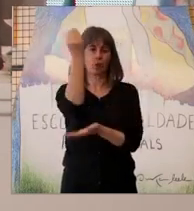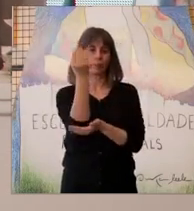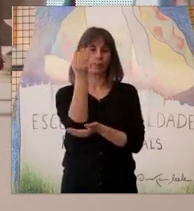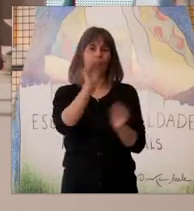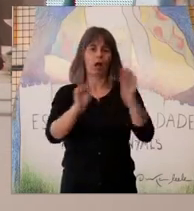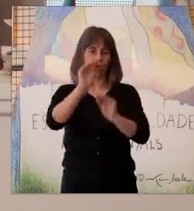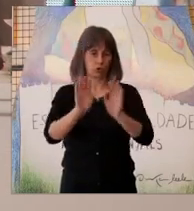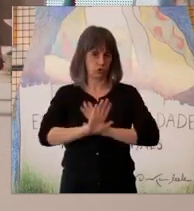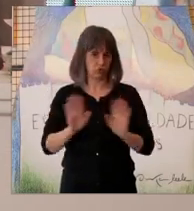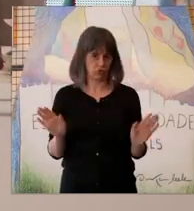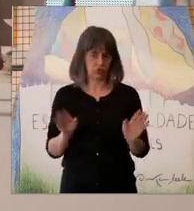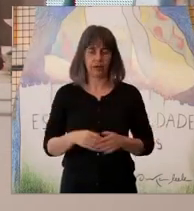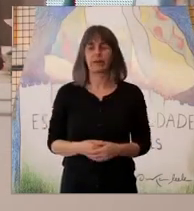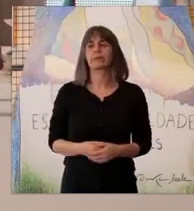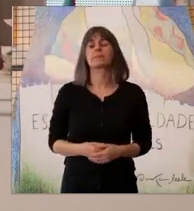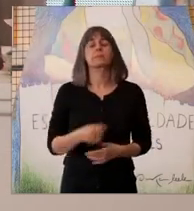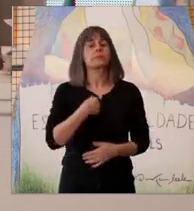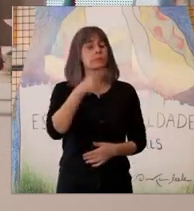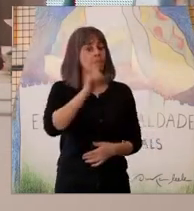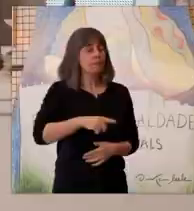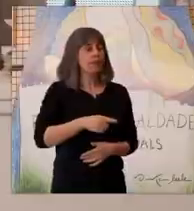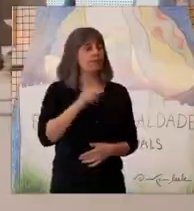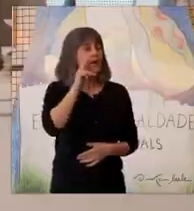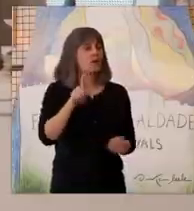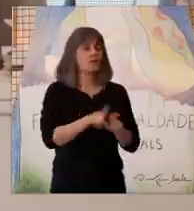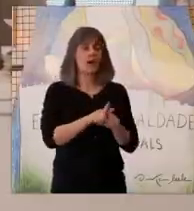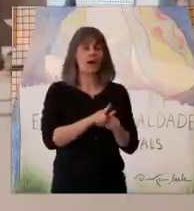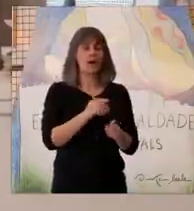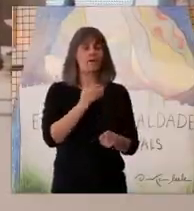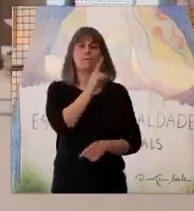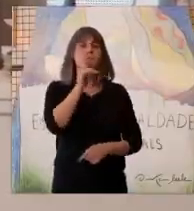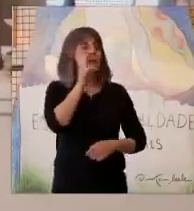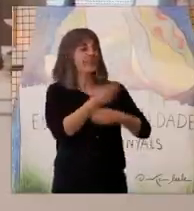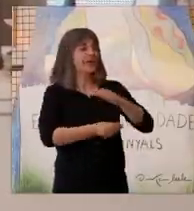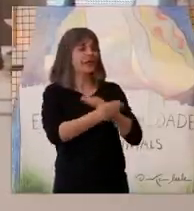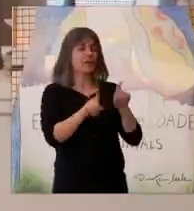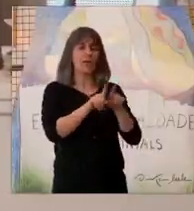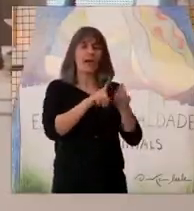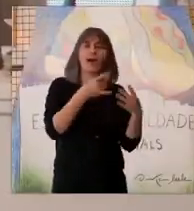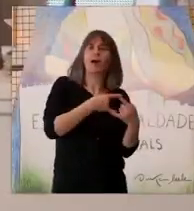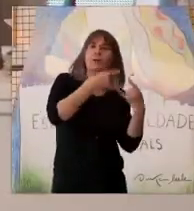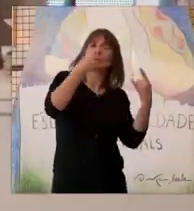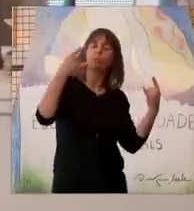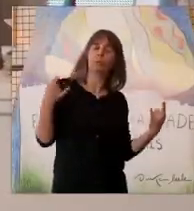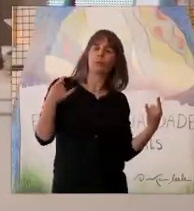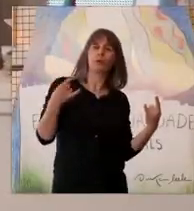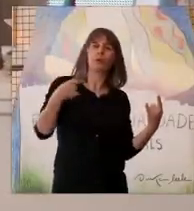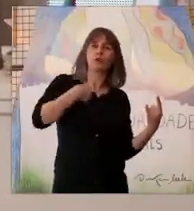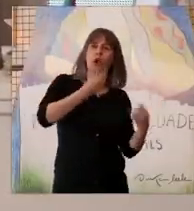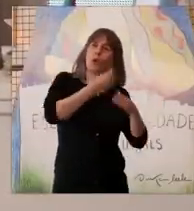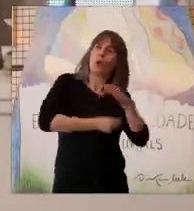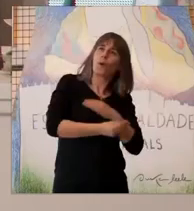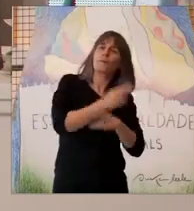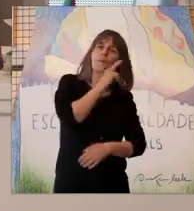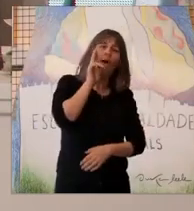Pues Más allá de eso yo veía también una romantización de la maternidad en que parece que si eres madre la vida ya va a ser maravillosa